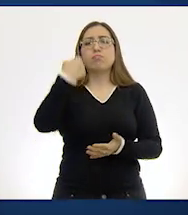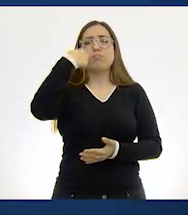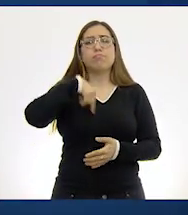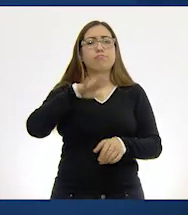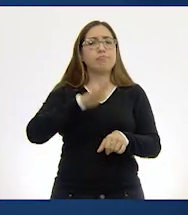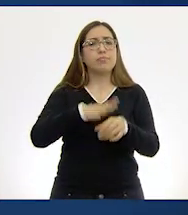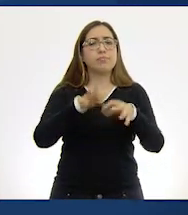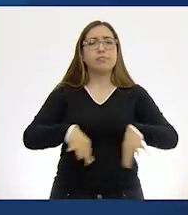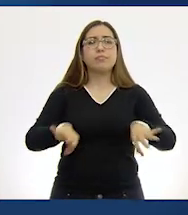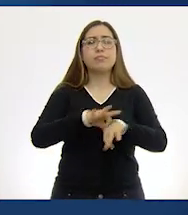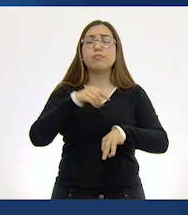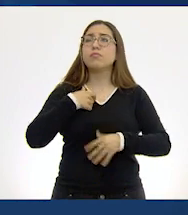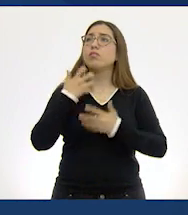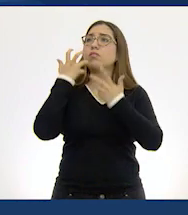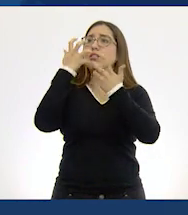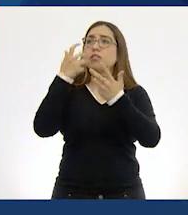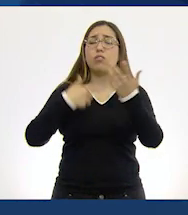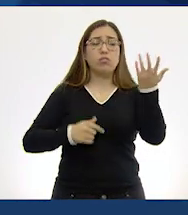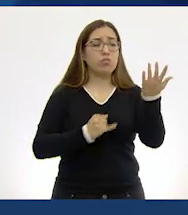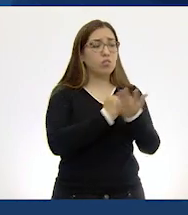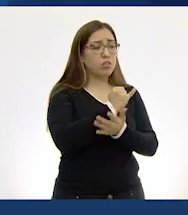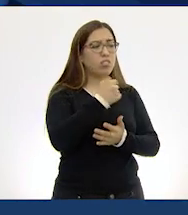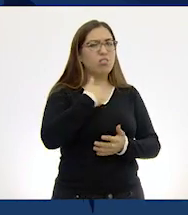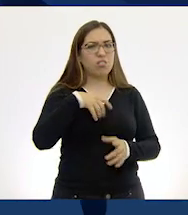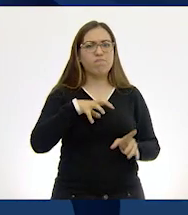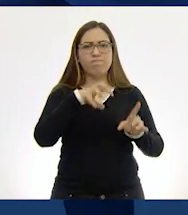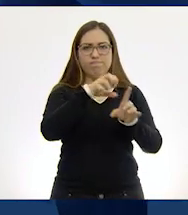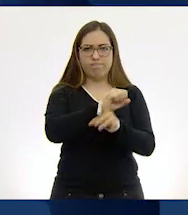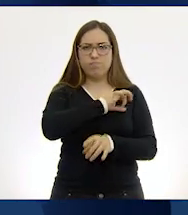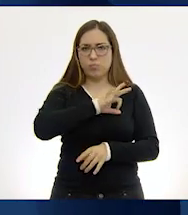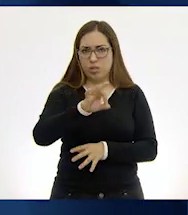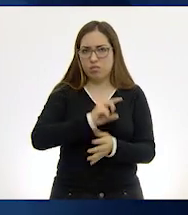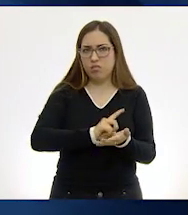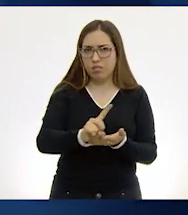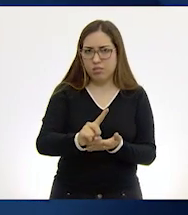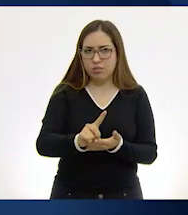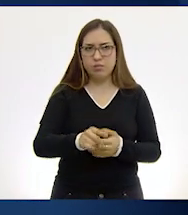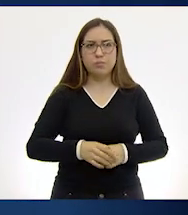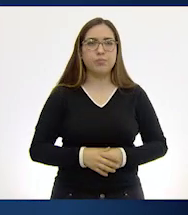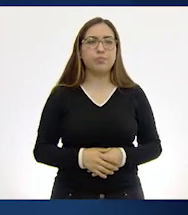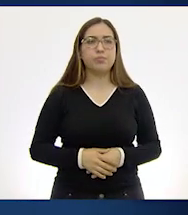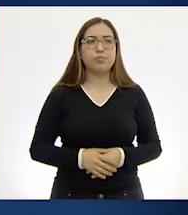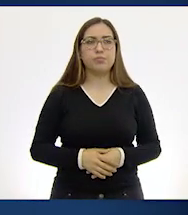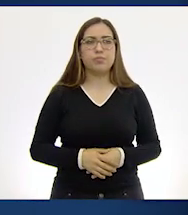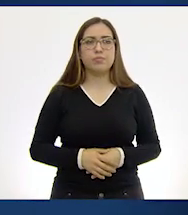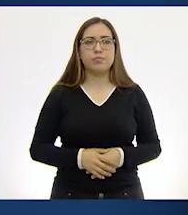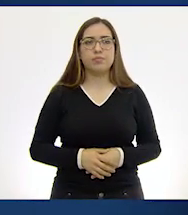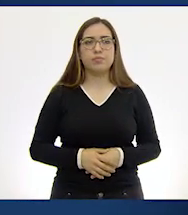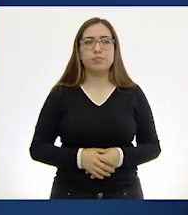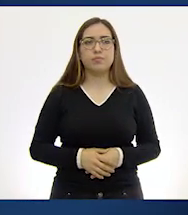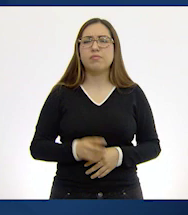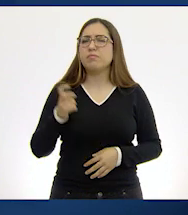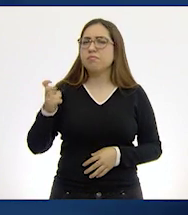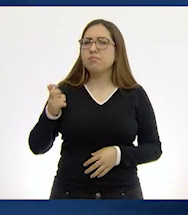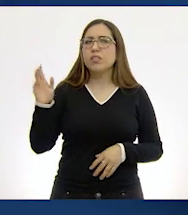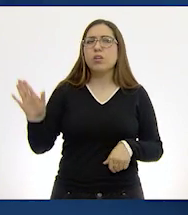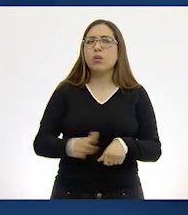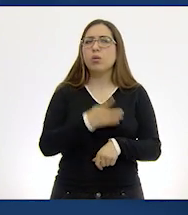lo que nosotros deseemos, si está a nuestro alcance conseguirlo, tenemos el derecho de conseguirlo. Y es principalmente